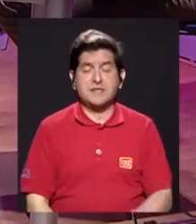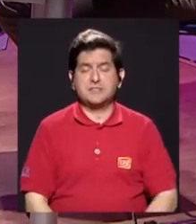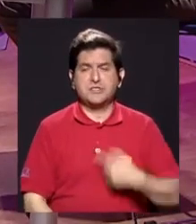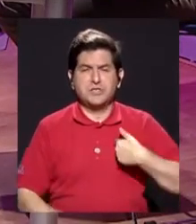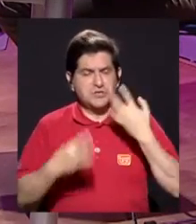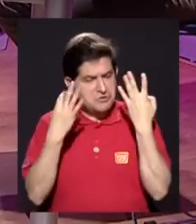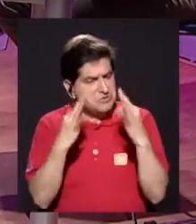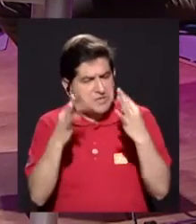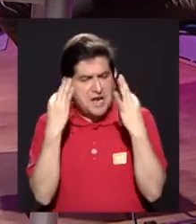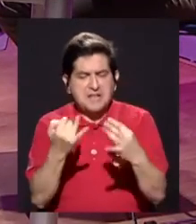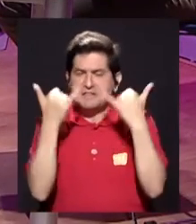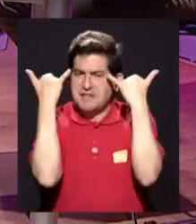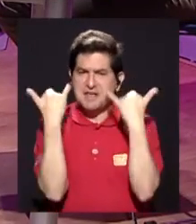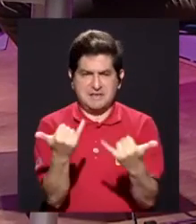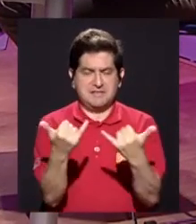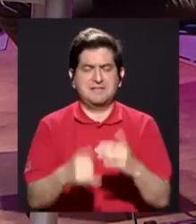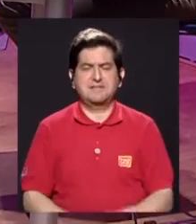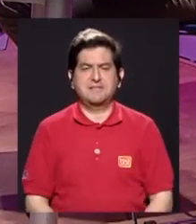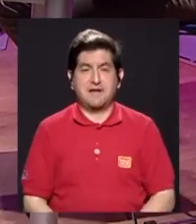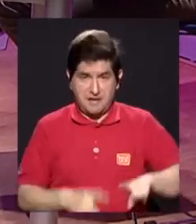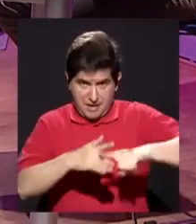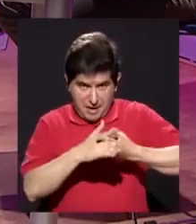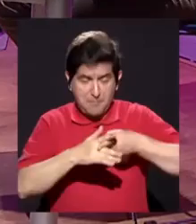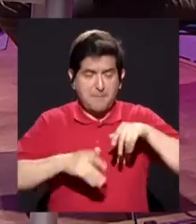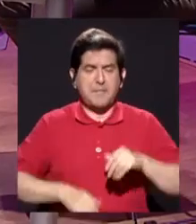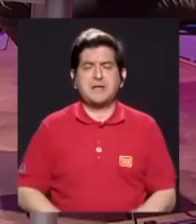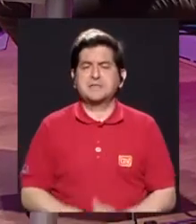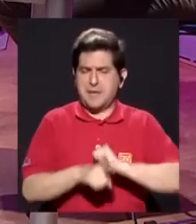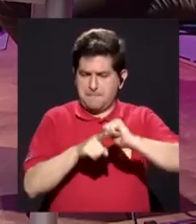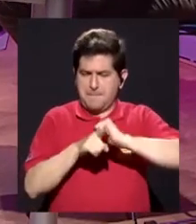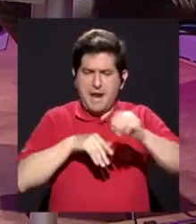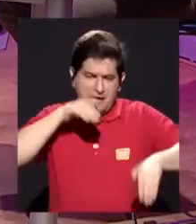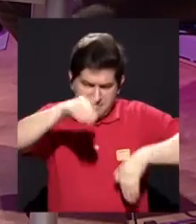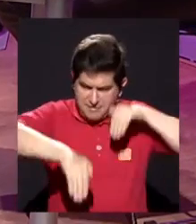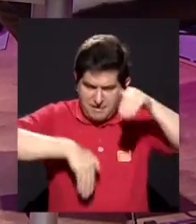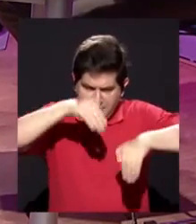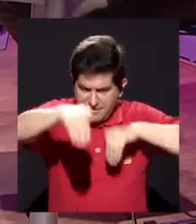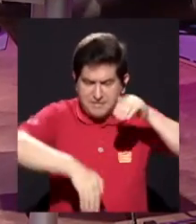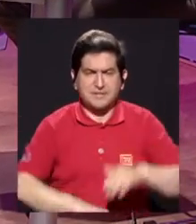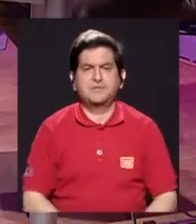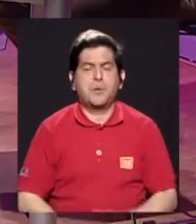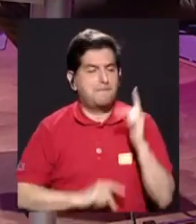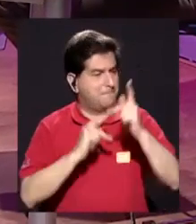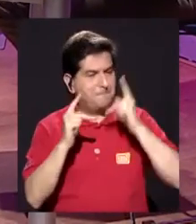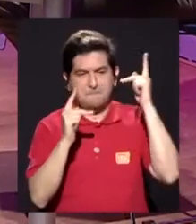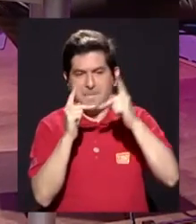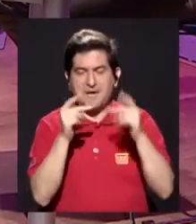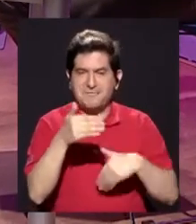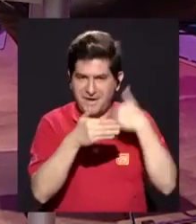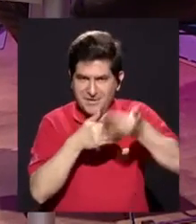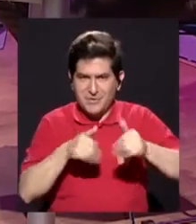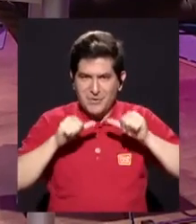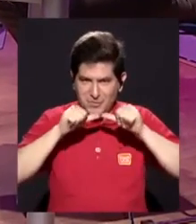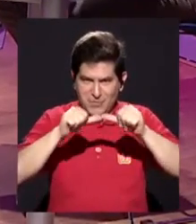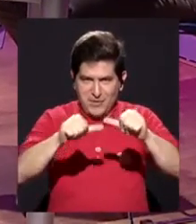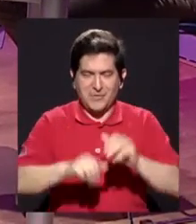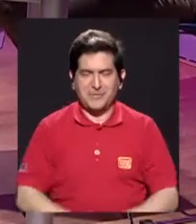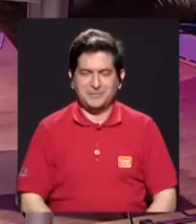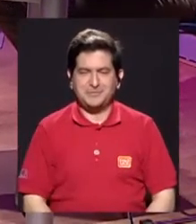me tiré al agua literalmente, ahí sí, y empecé a practicar natación desde entonces. Perfecto, luego continuamos con